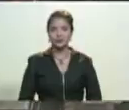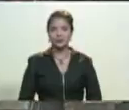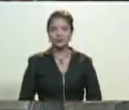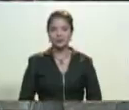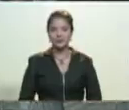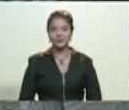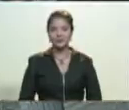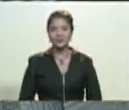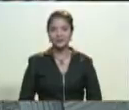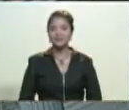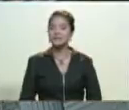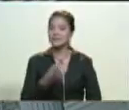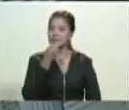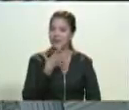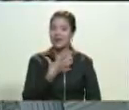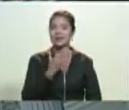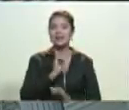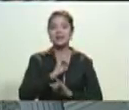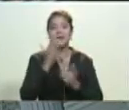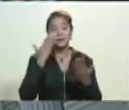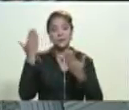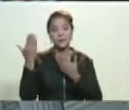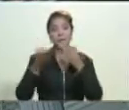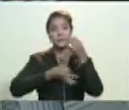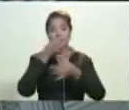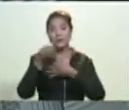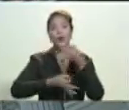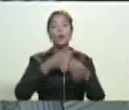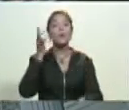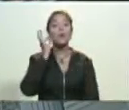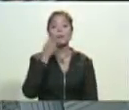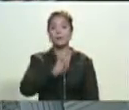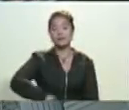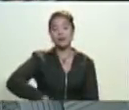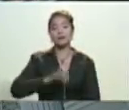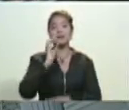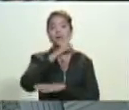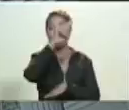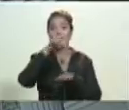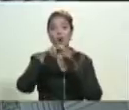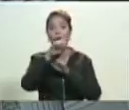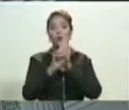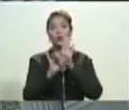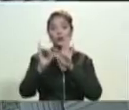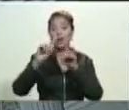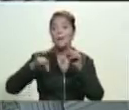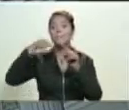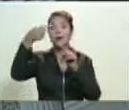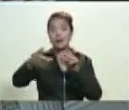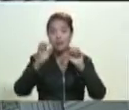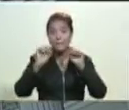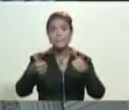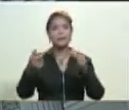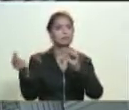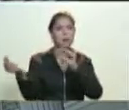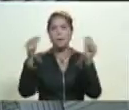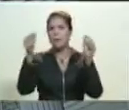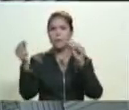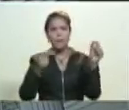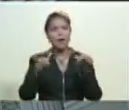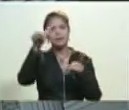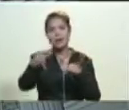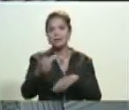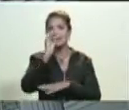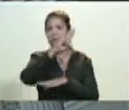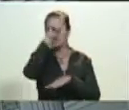Y bien, amigos, tal como lo ha señalado la presidenta de la Asamblea Nacional Constituyente, mañana comienzan las deliberaciones de esta